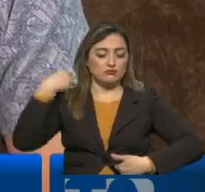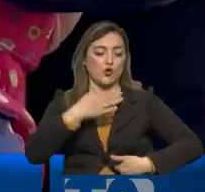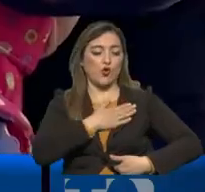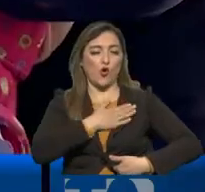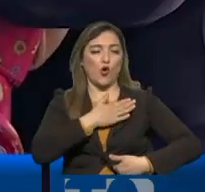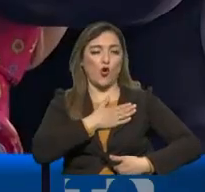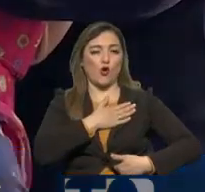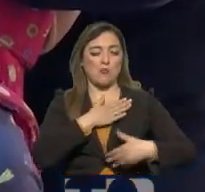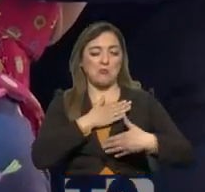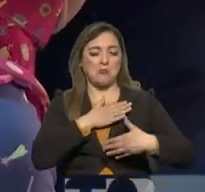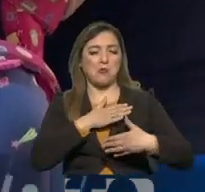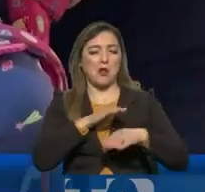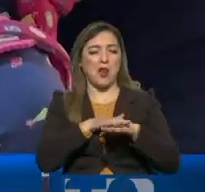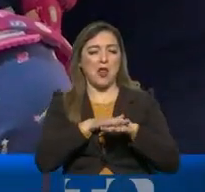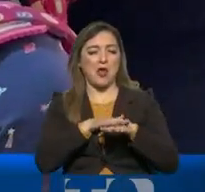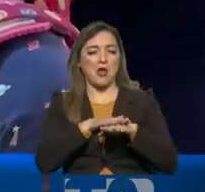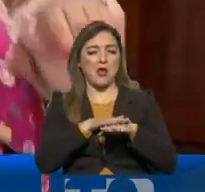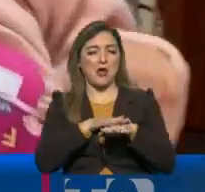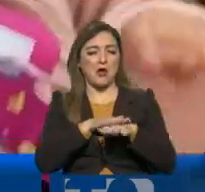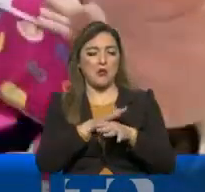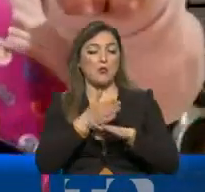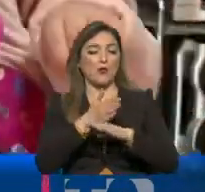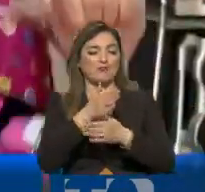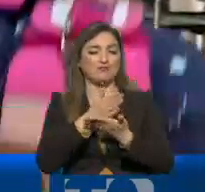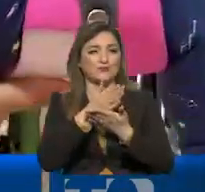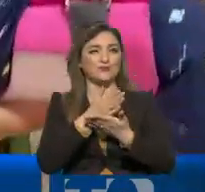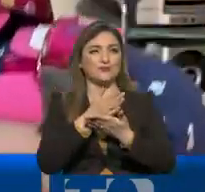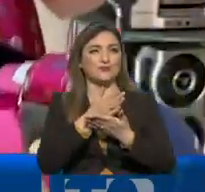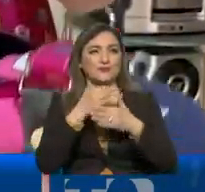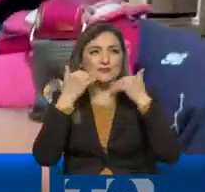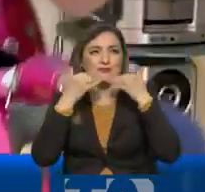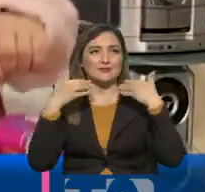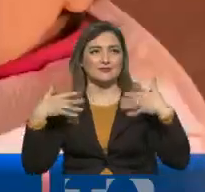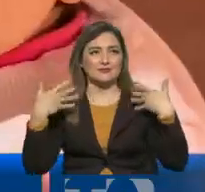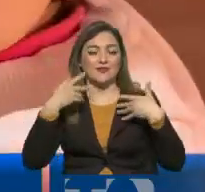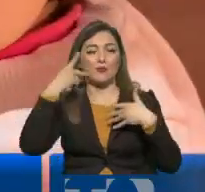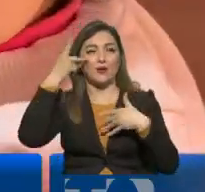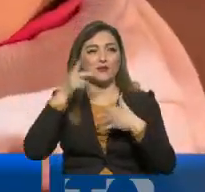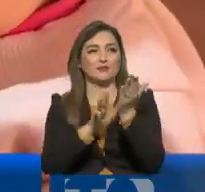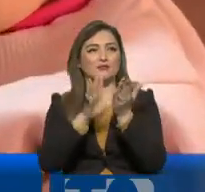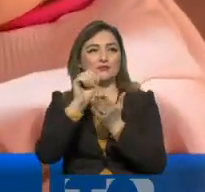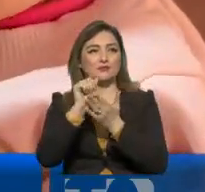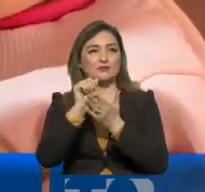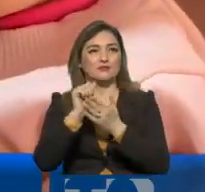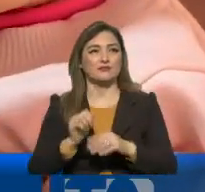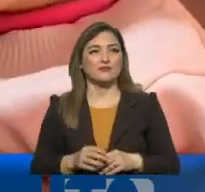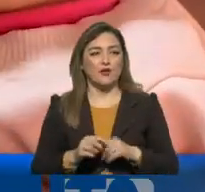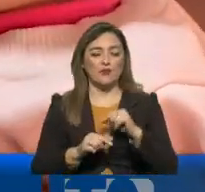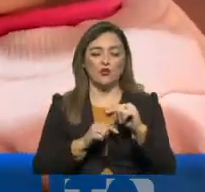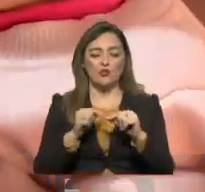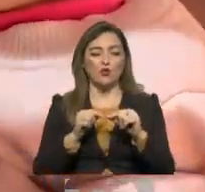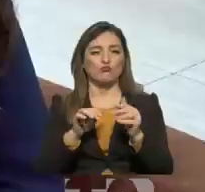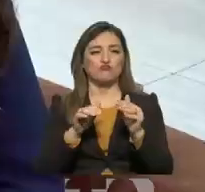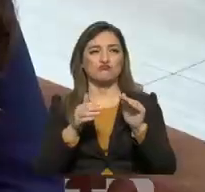corazoncito. Y aunque ella ríe, juega y es la alegría de sus padres y su hermana, su vida se va apagando. Ayer Noelia